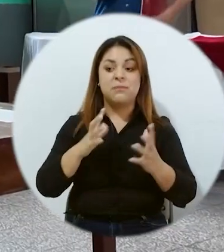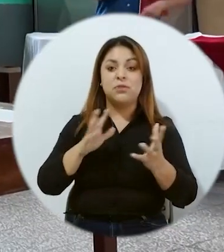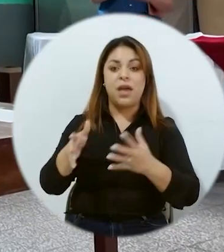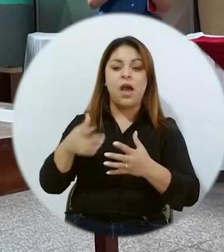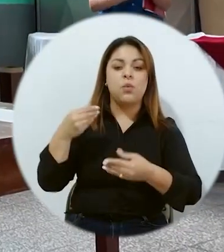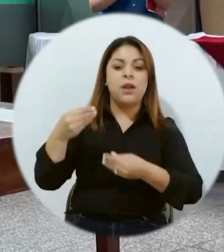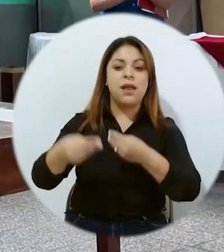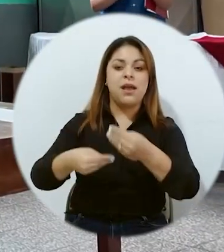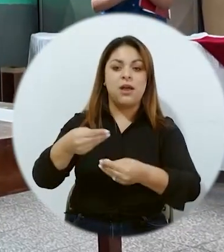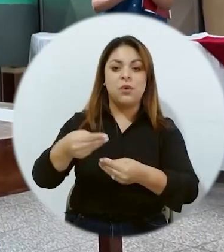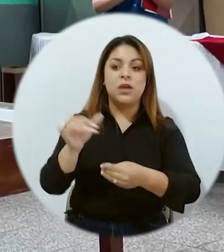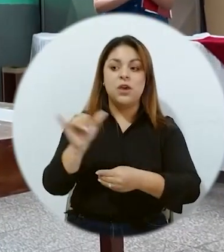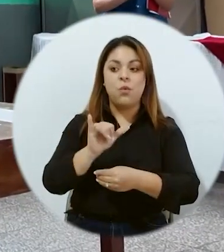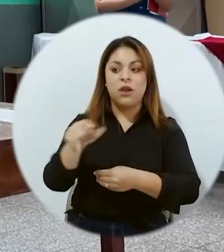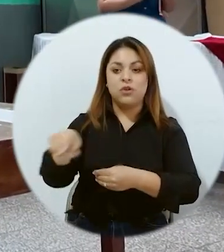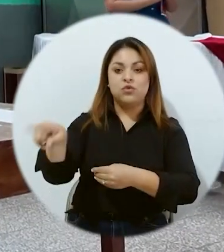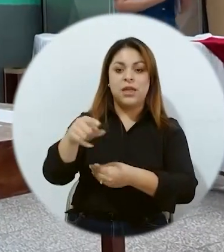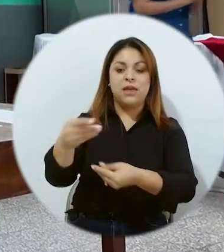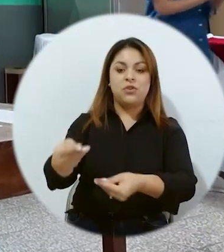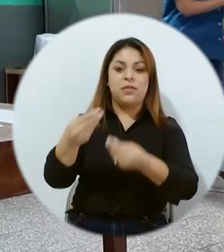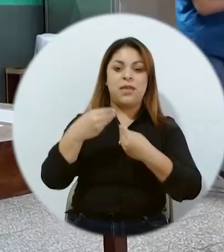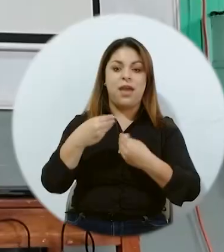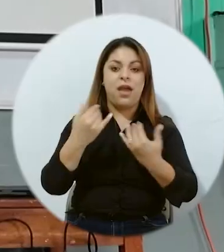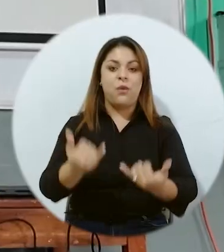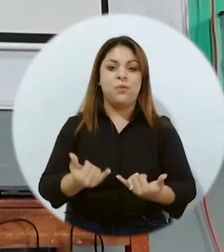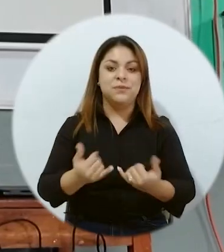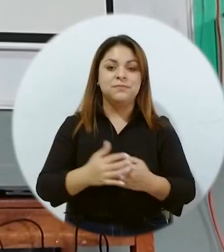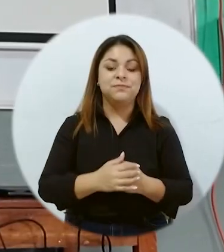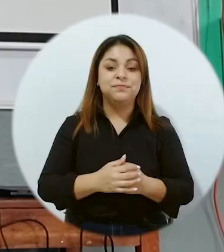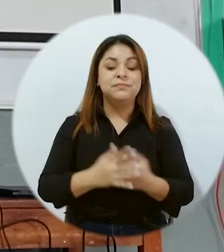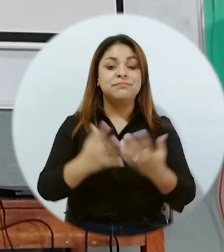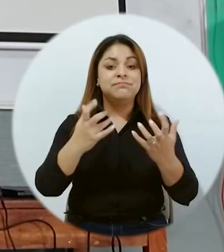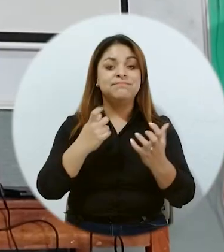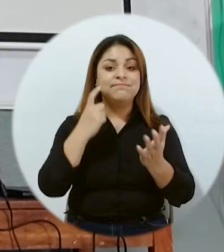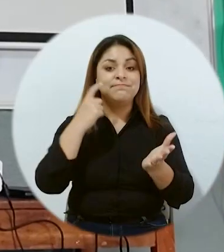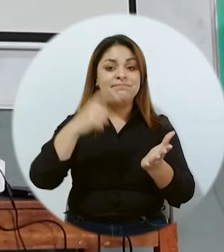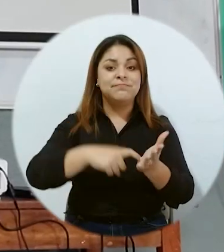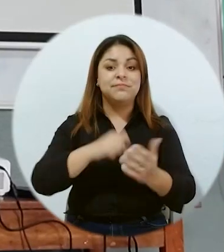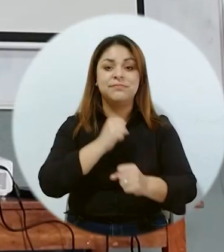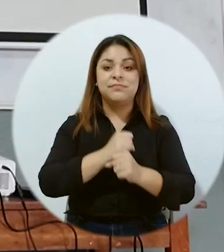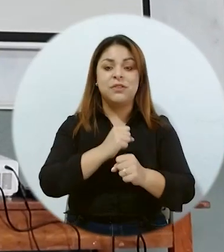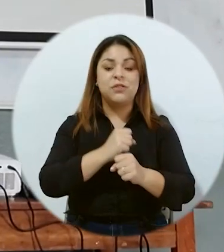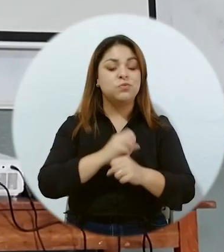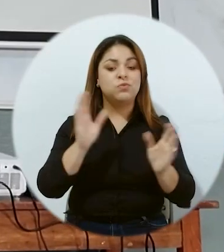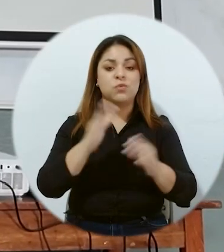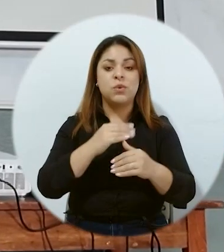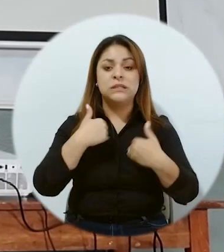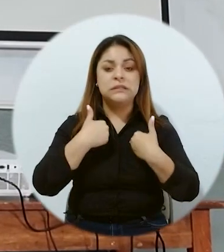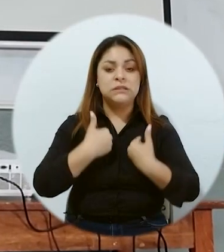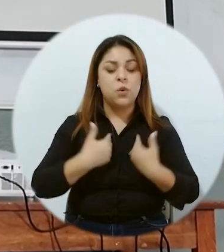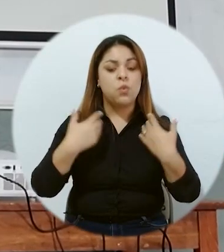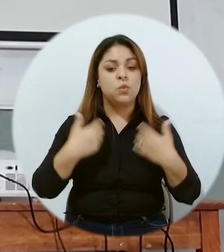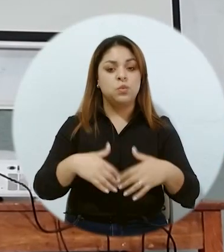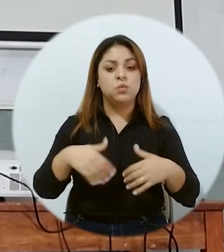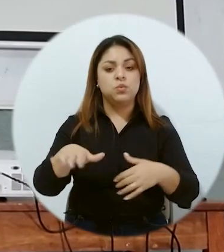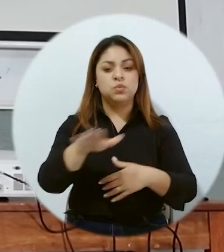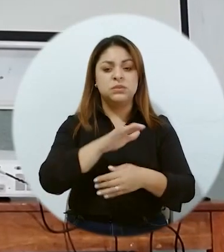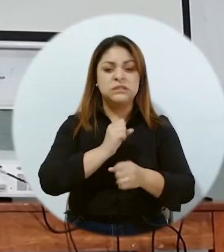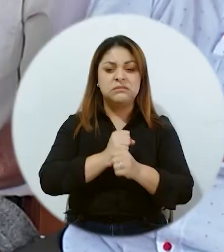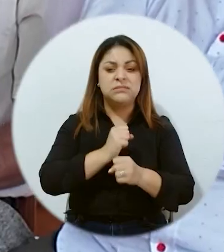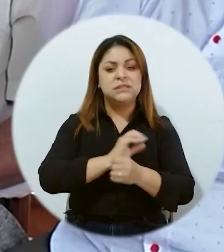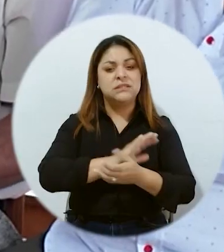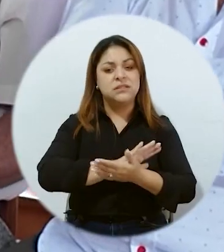un legado como ustedes nos lo están dejando hoy. Y quisiera reconocer ese trabajo incansable,